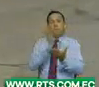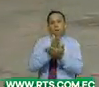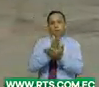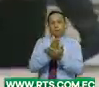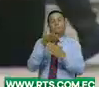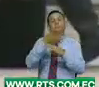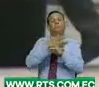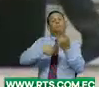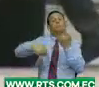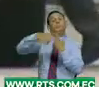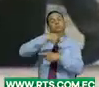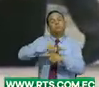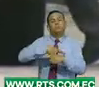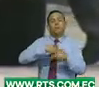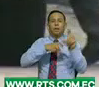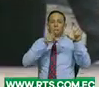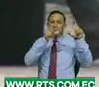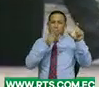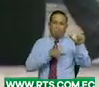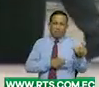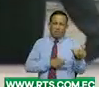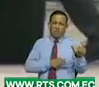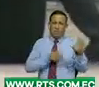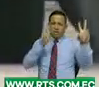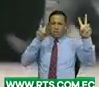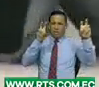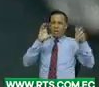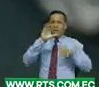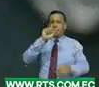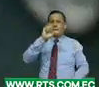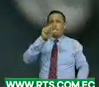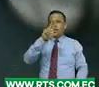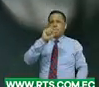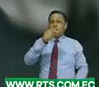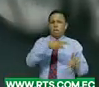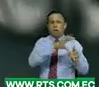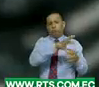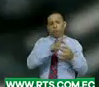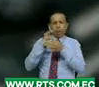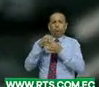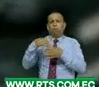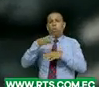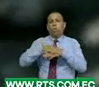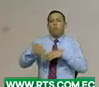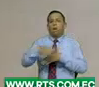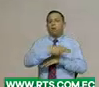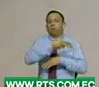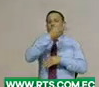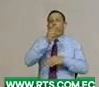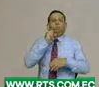vinculan al jazz casquete bajo el delito de asesinato en el caso efraín ruales ya volvemos